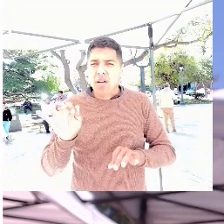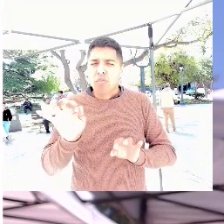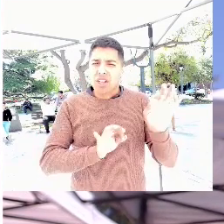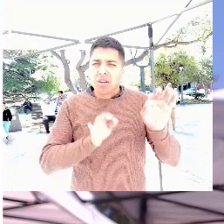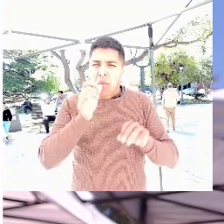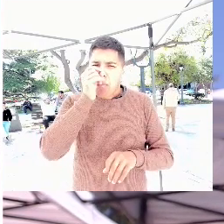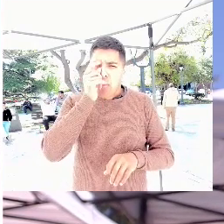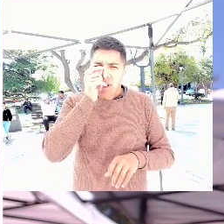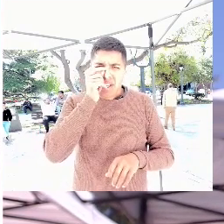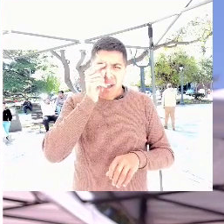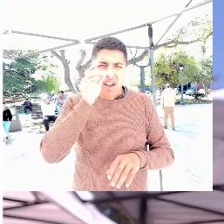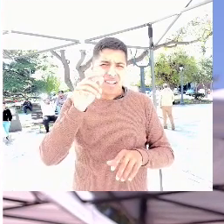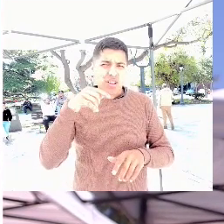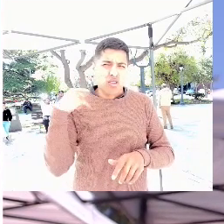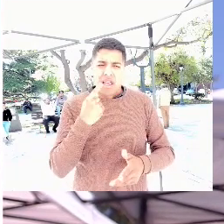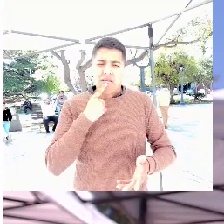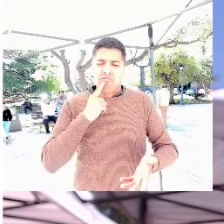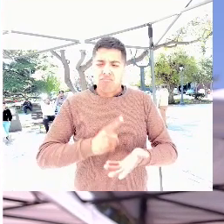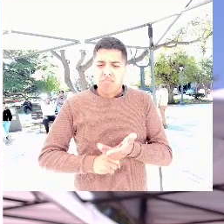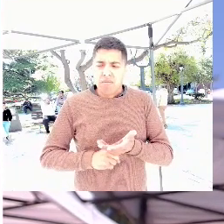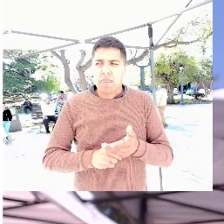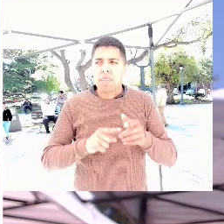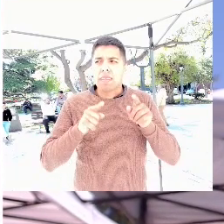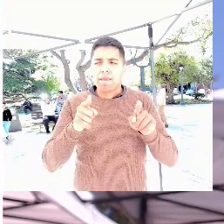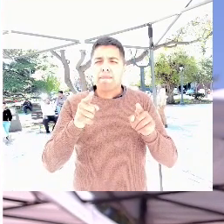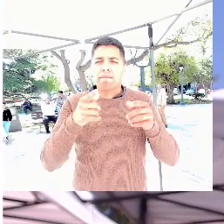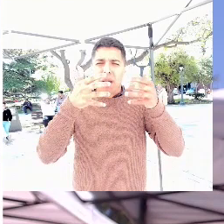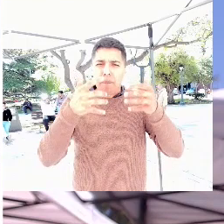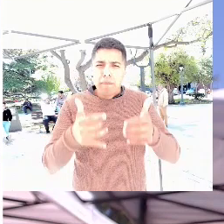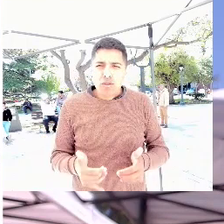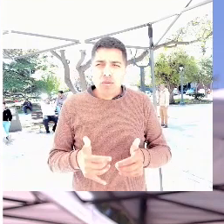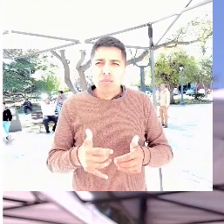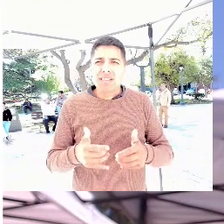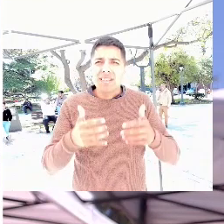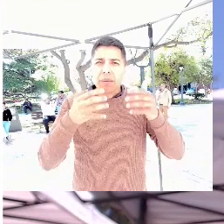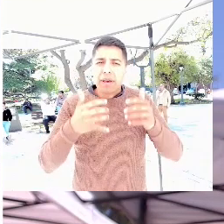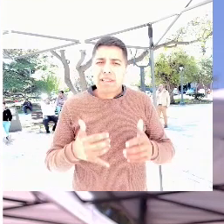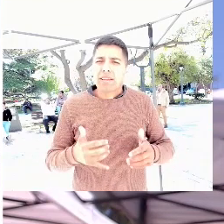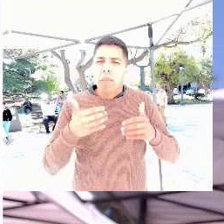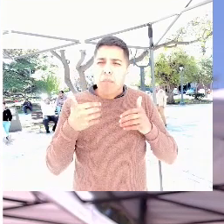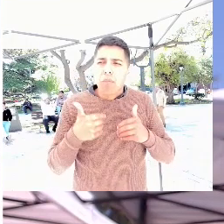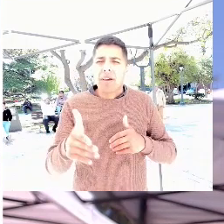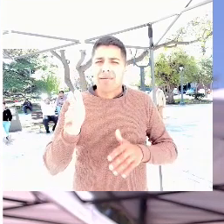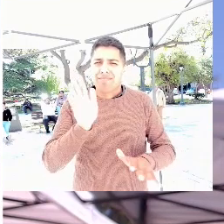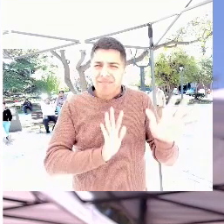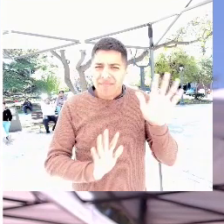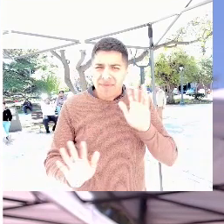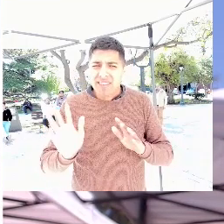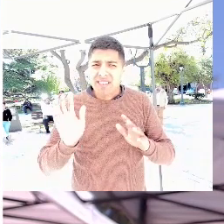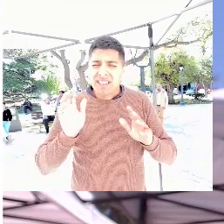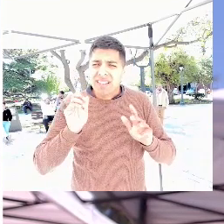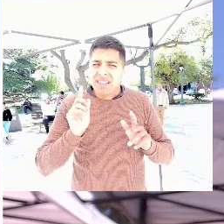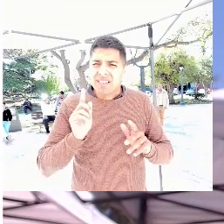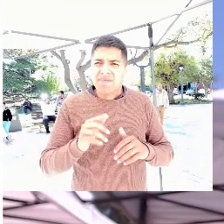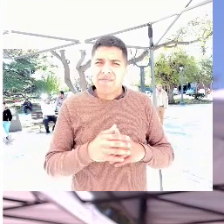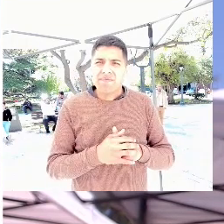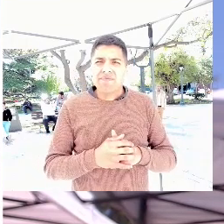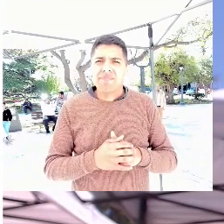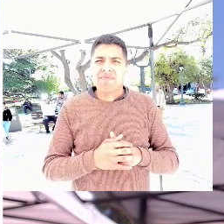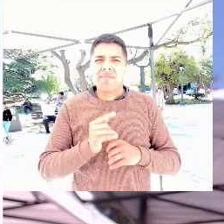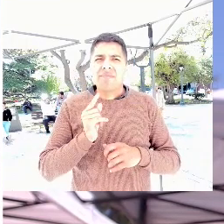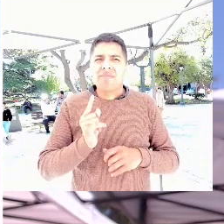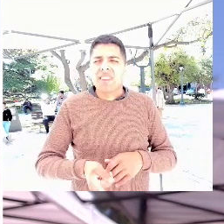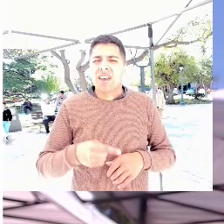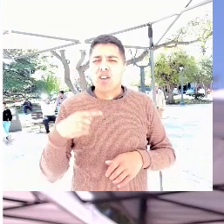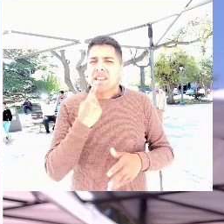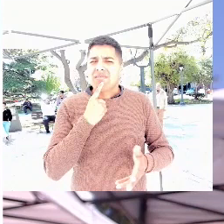político es el que toma las decisiones para que este presupuesto entre en vigor, esté ejecutándose, y es el que toma